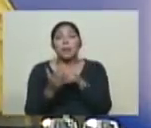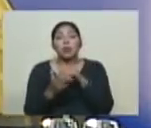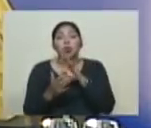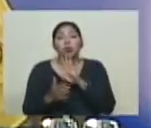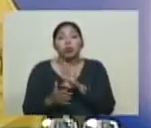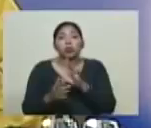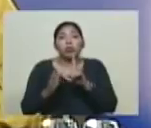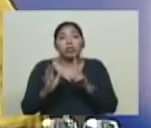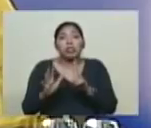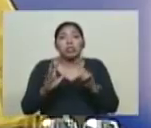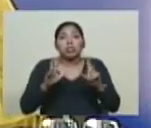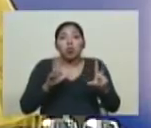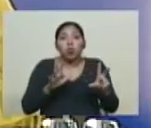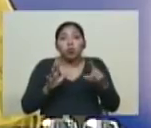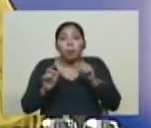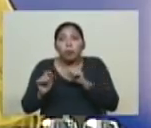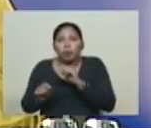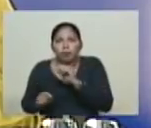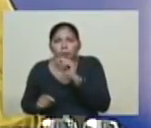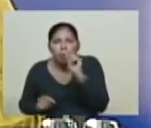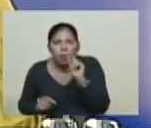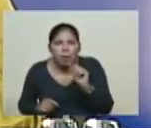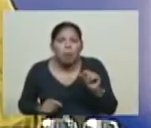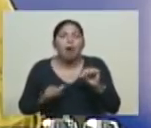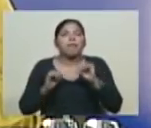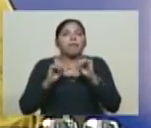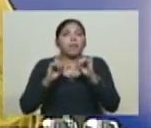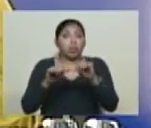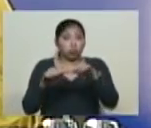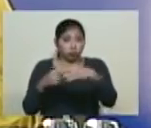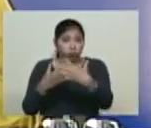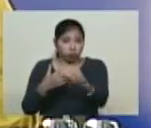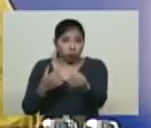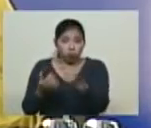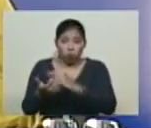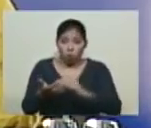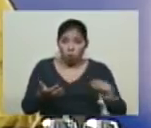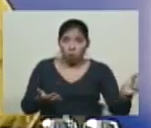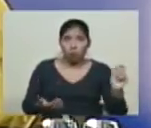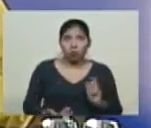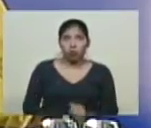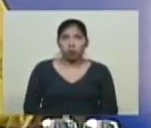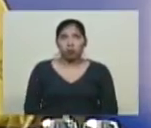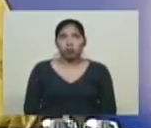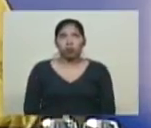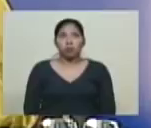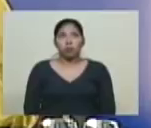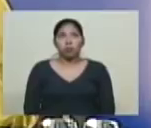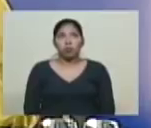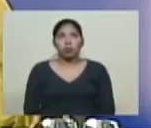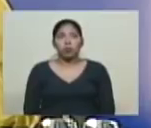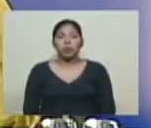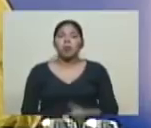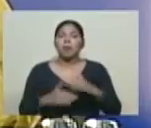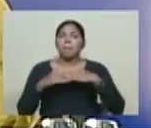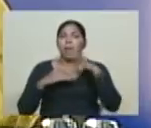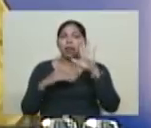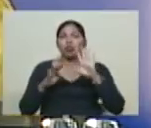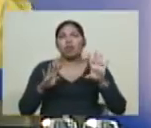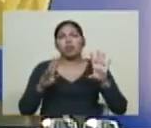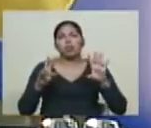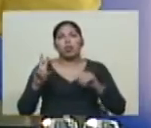5.468 puntos fijos, ¿verdad? A nivel nacional. Y va a haber más de 92